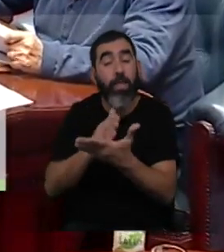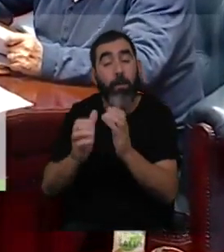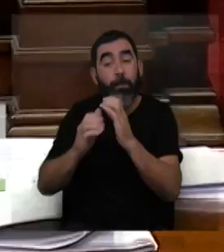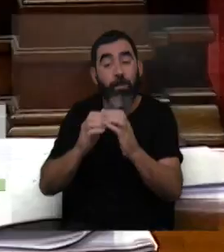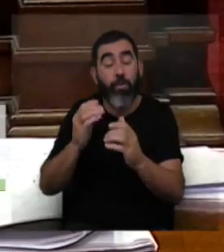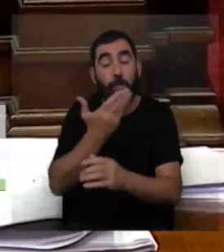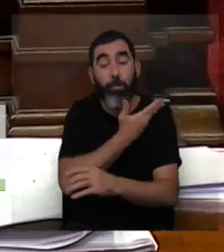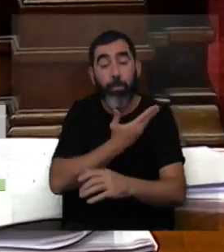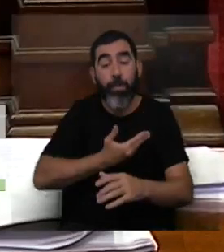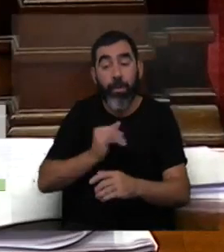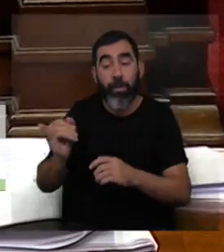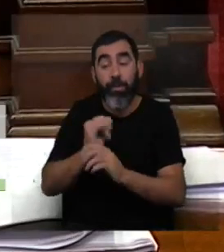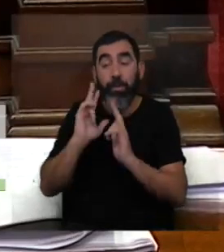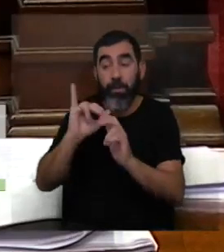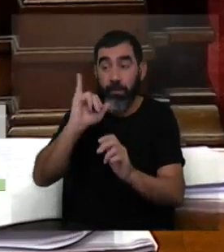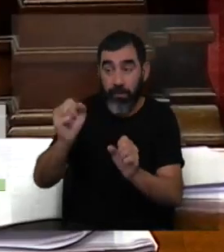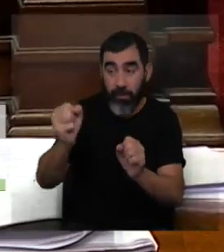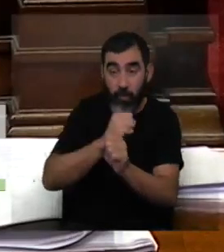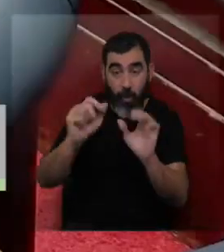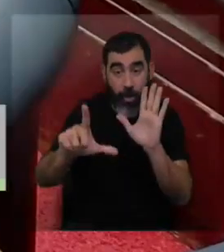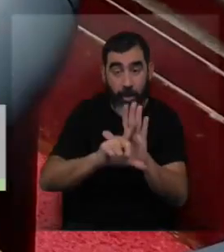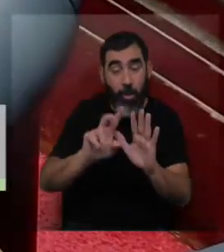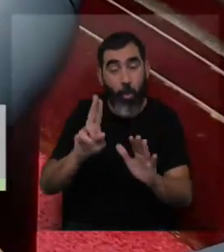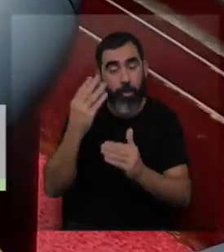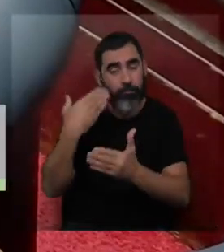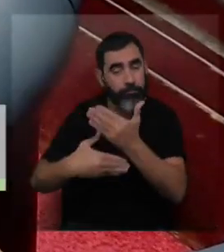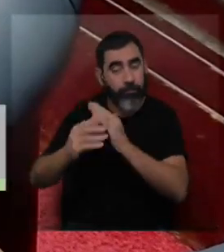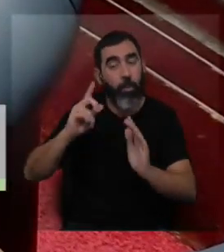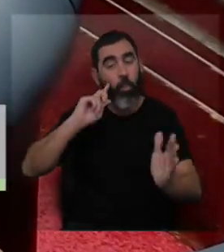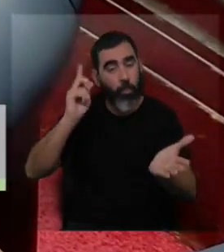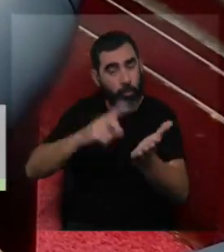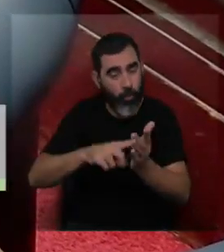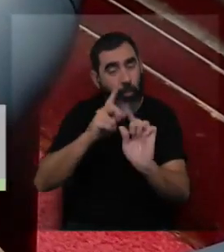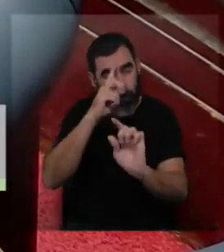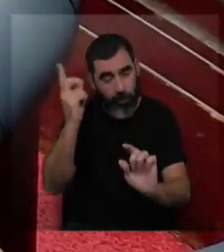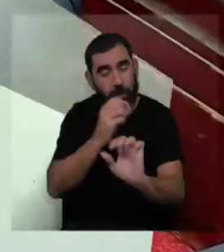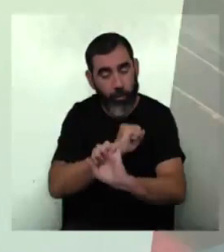de la institución dijo que de ser aprobada la ley, Uruguay se expone internacionalmente.